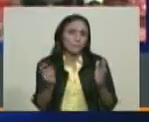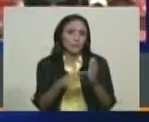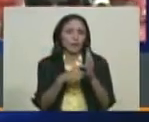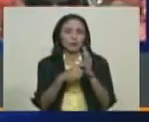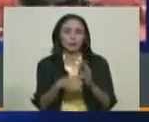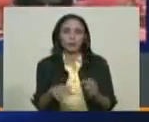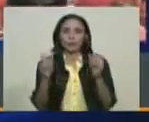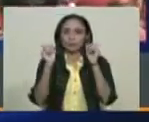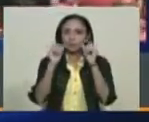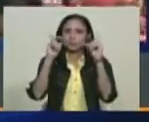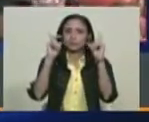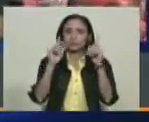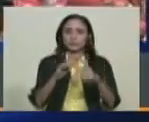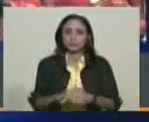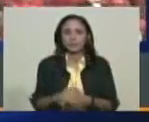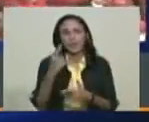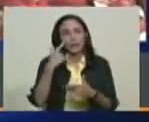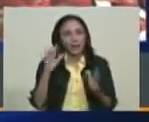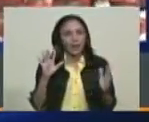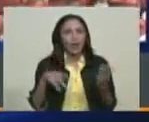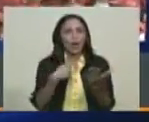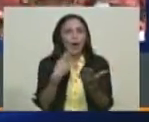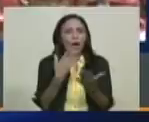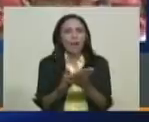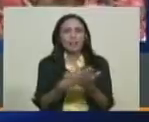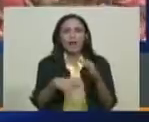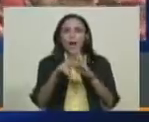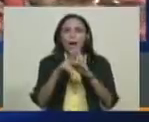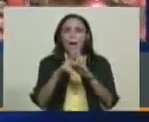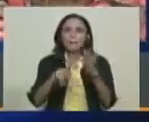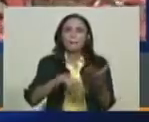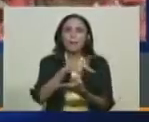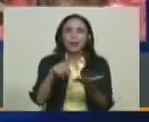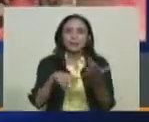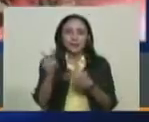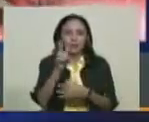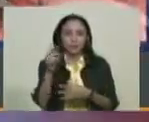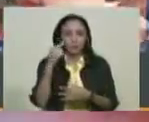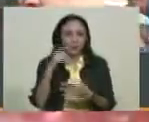yo diría hasta Plaza Venezuela, de manera continua.